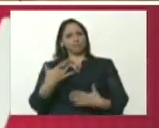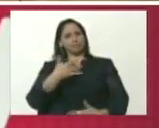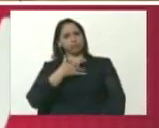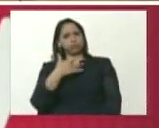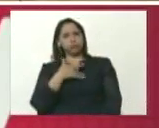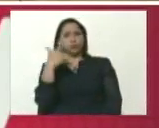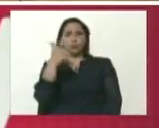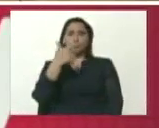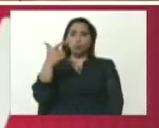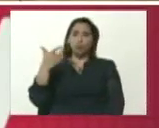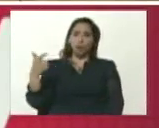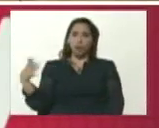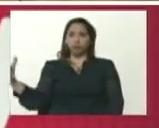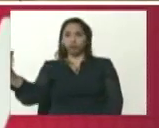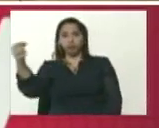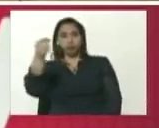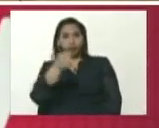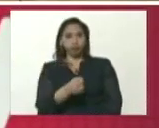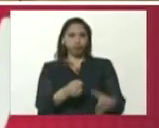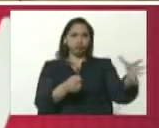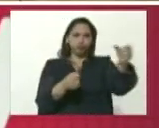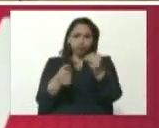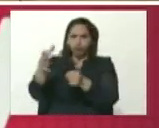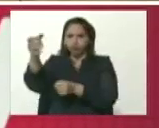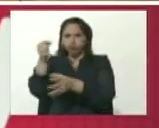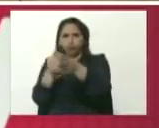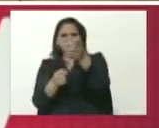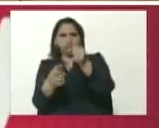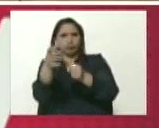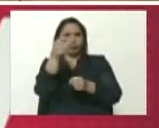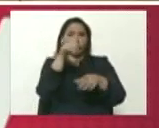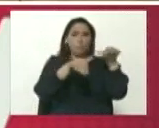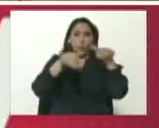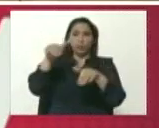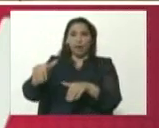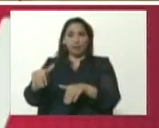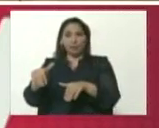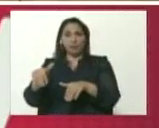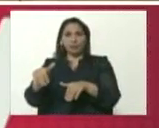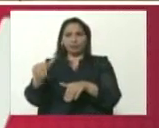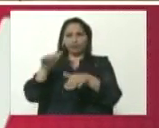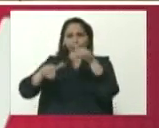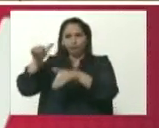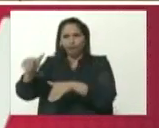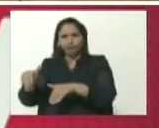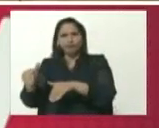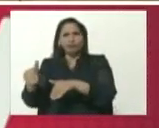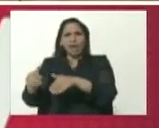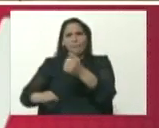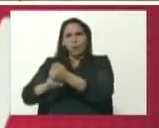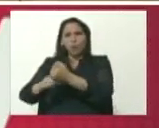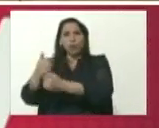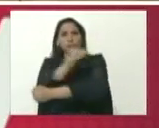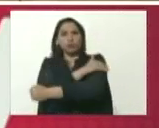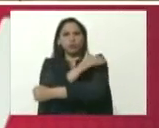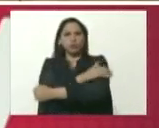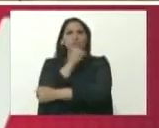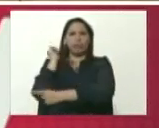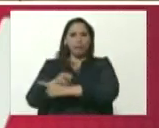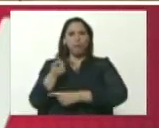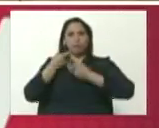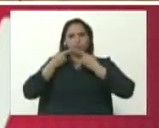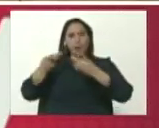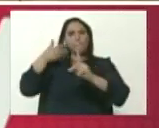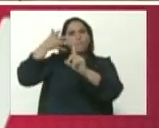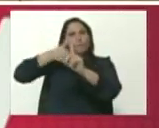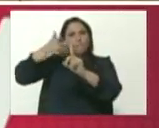hay que buscar al votante que ha votado por la oposición y llevarle nuestro mensaje y decirle,